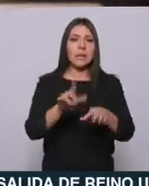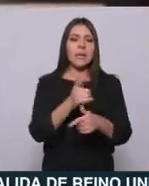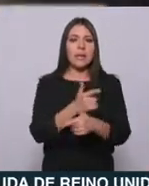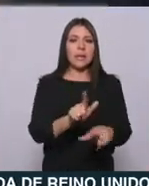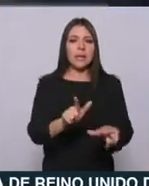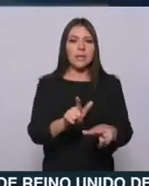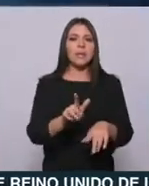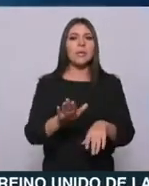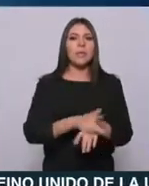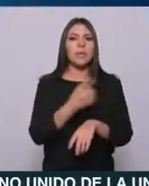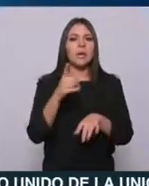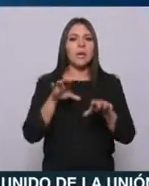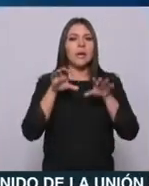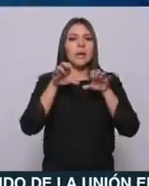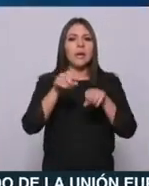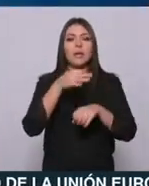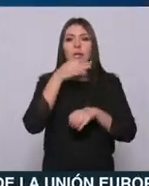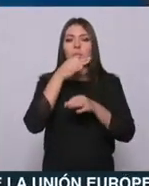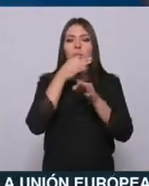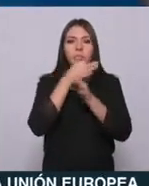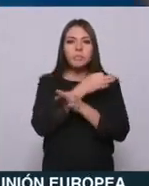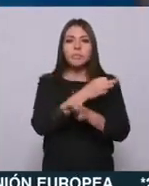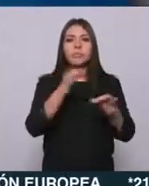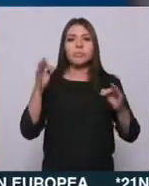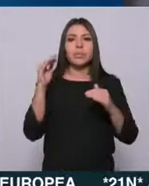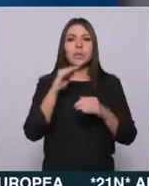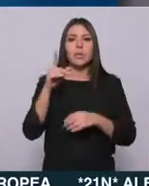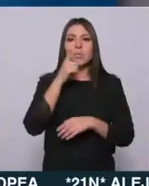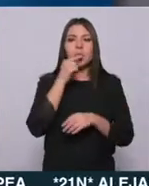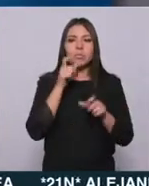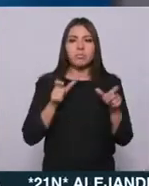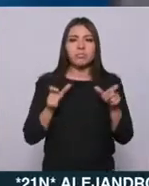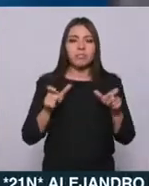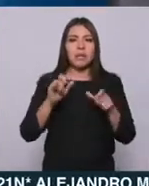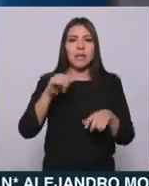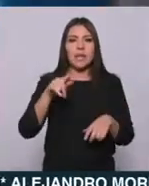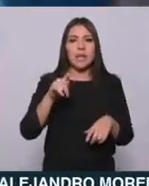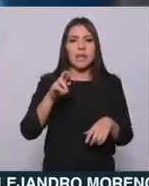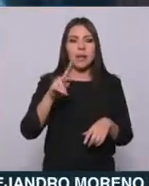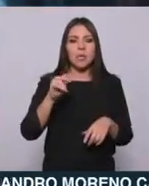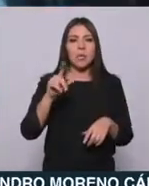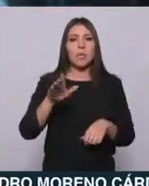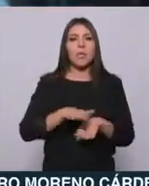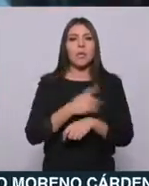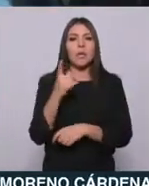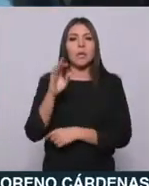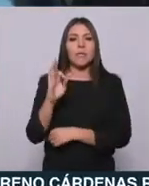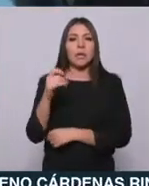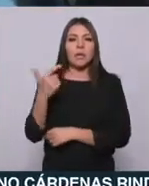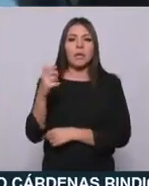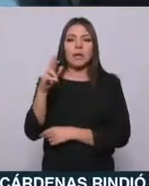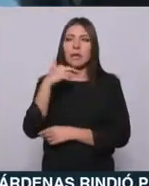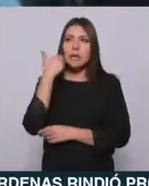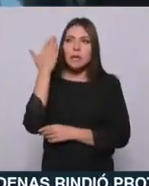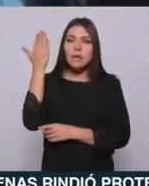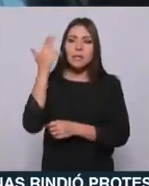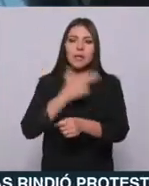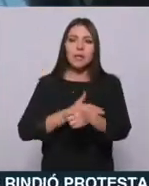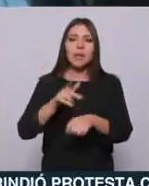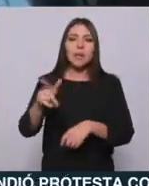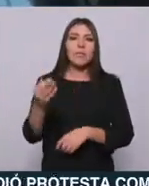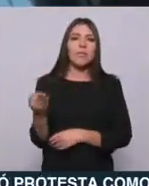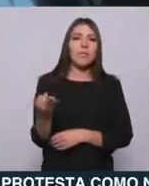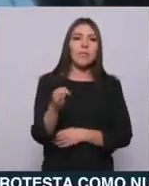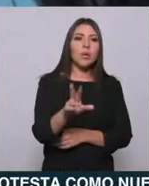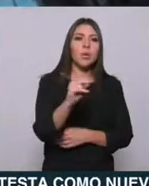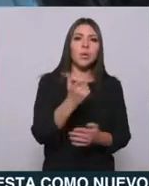ocurrió en razón de la ficha roja solicitada por Interpol México a petición de la Fiscalía General de la República por una defraudación